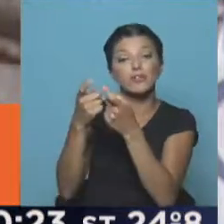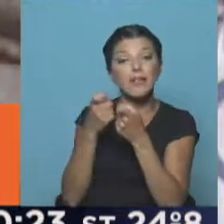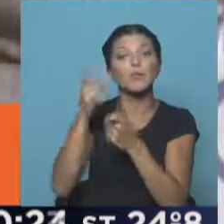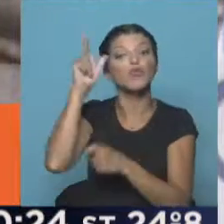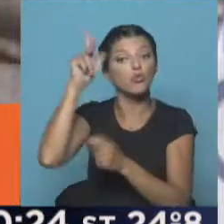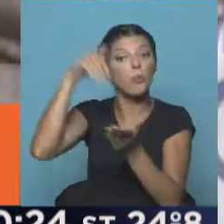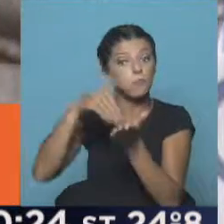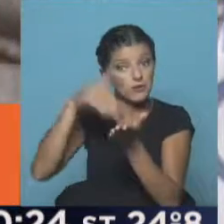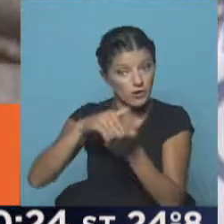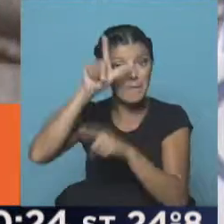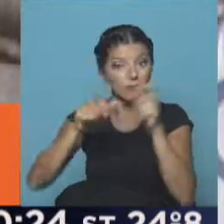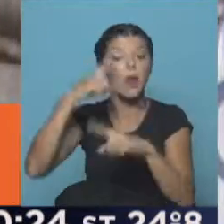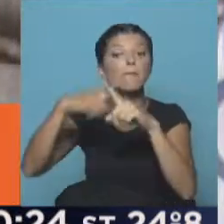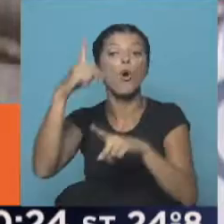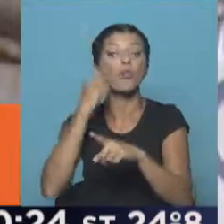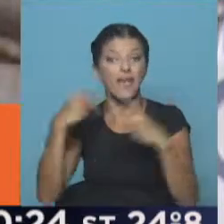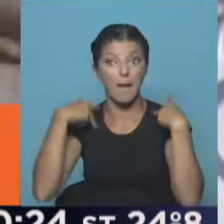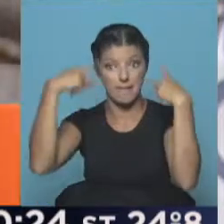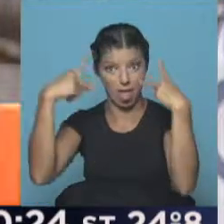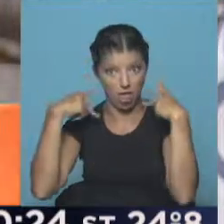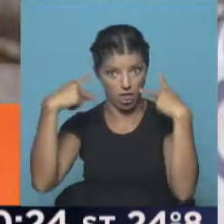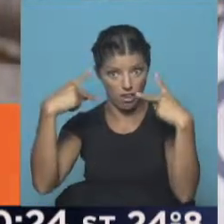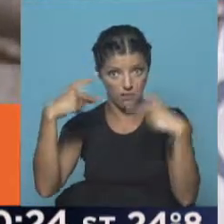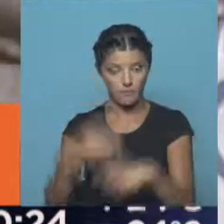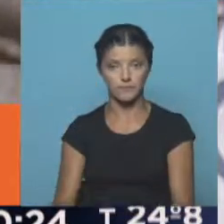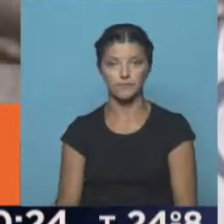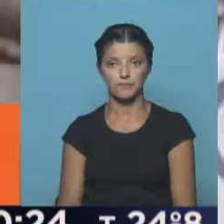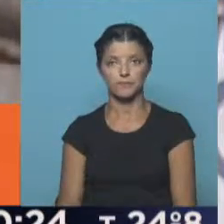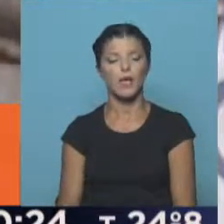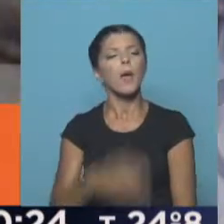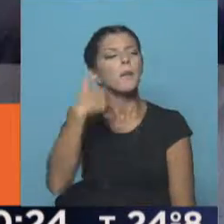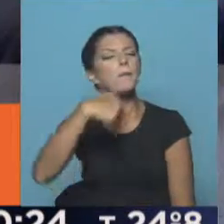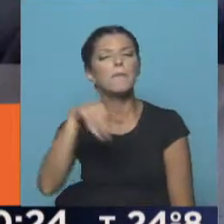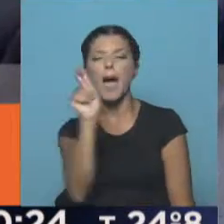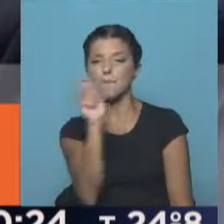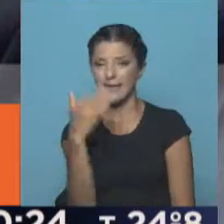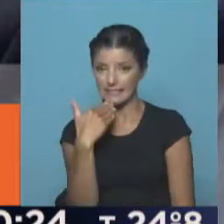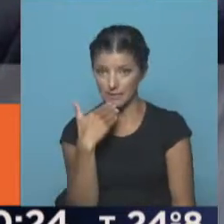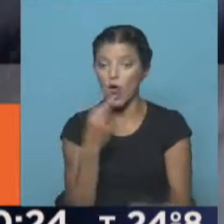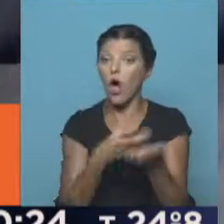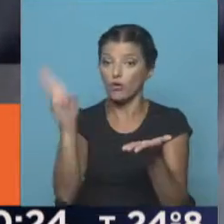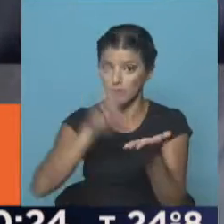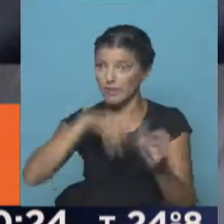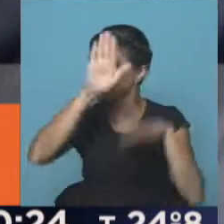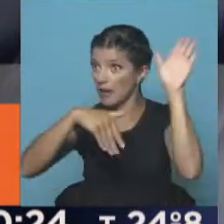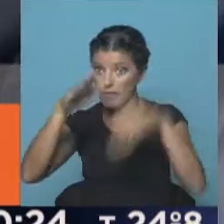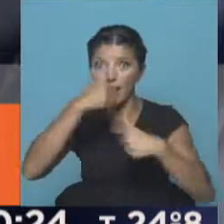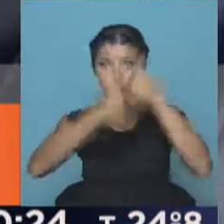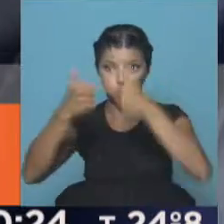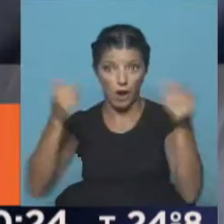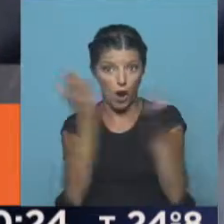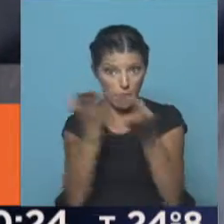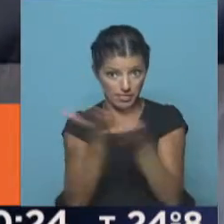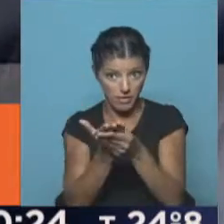pasajeros adicionales. Vamos a volver a hacer otra audiencia en abril, donde esperamos que se vuelvan a presentar más empresas. Y